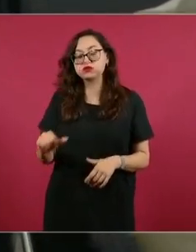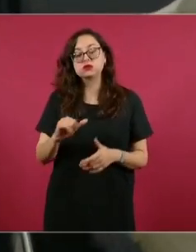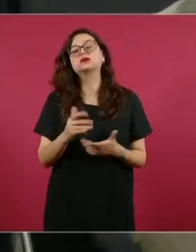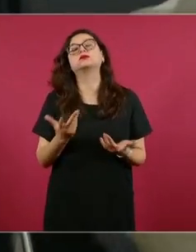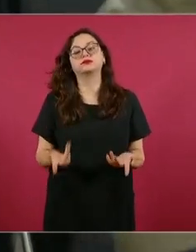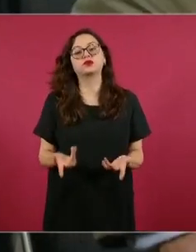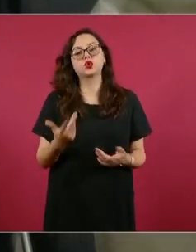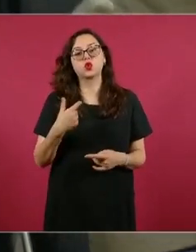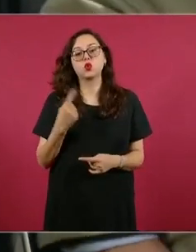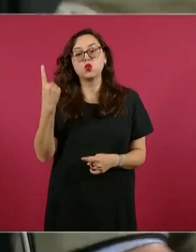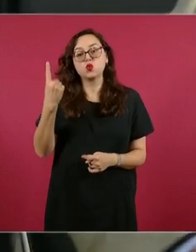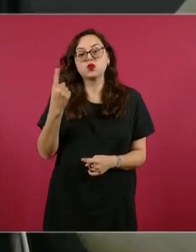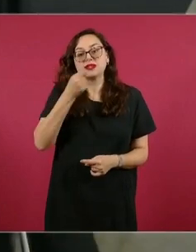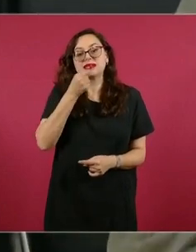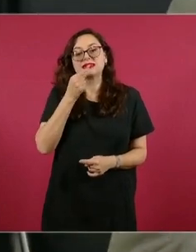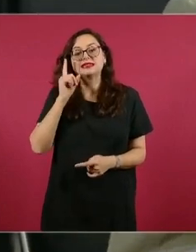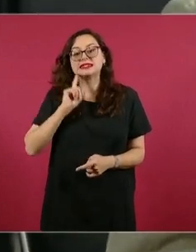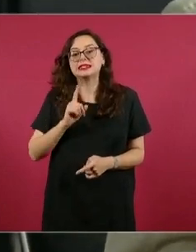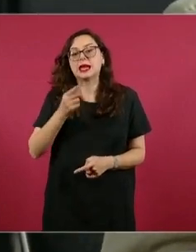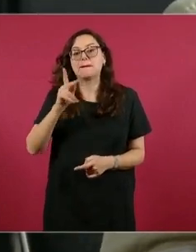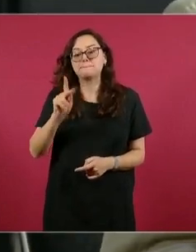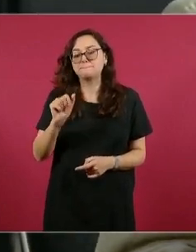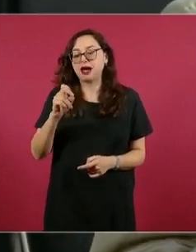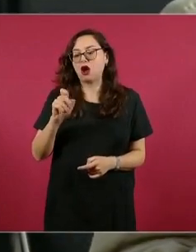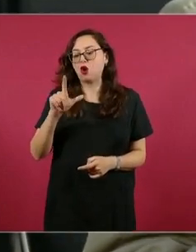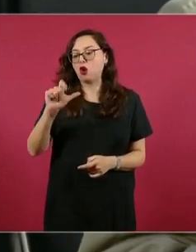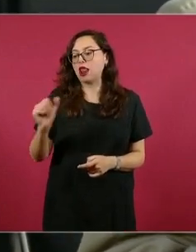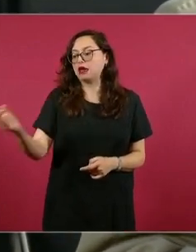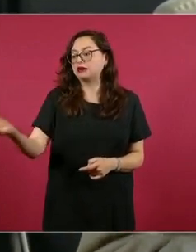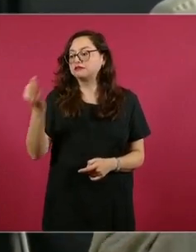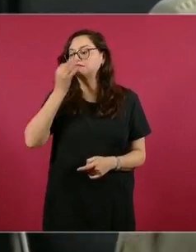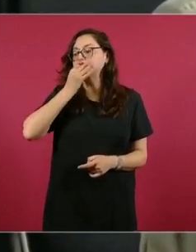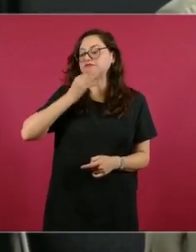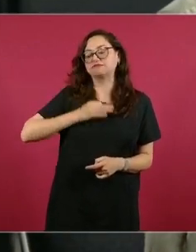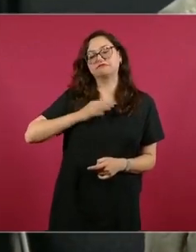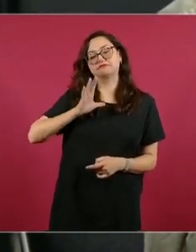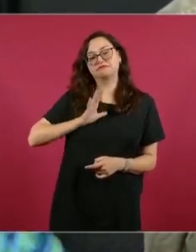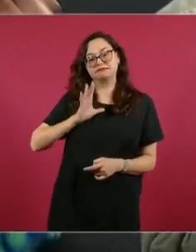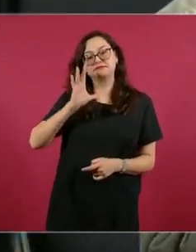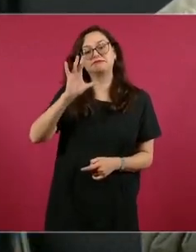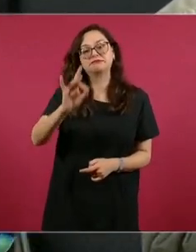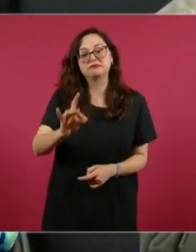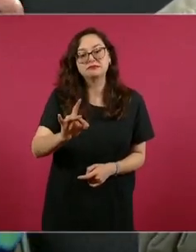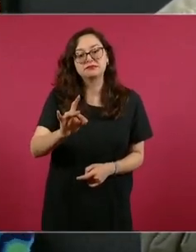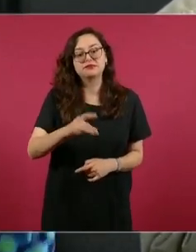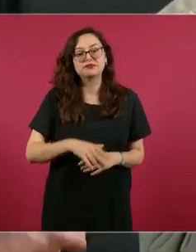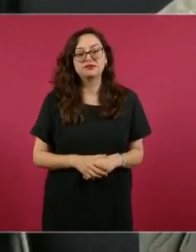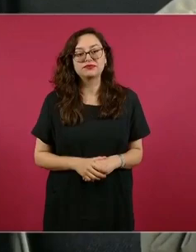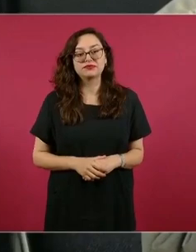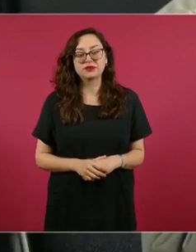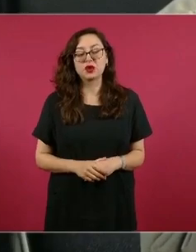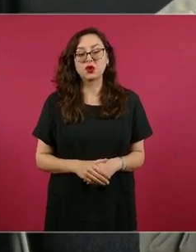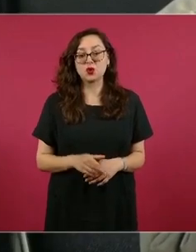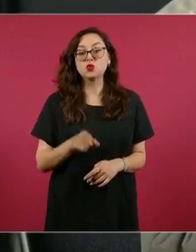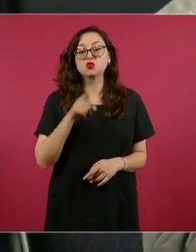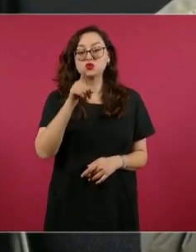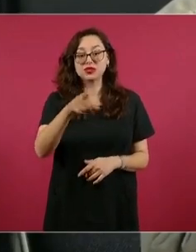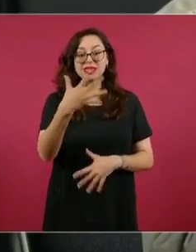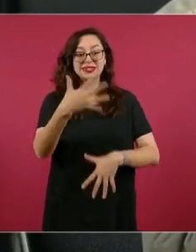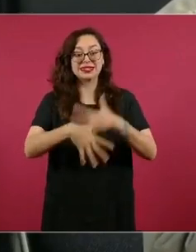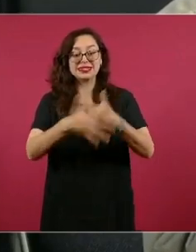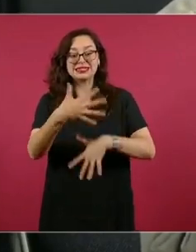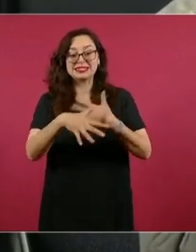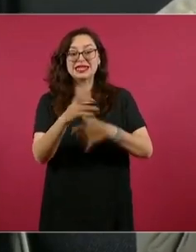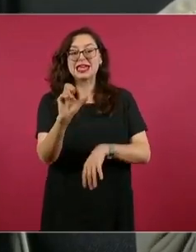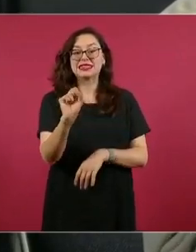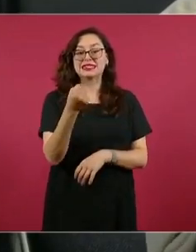Y tengo un encargo de una de ellas, Paola, que me pidió que le preguntara, presidente, qué siente cuando usted toca la campana el 15 de